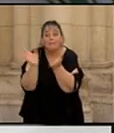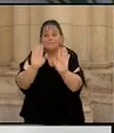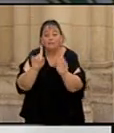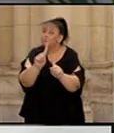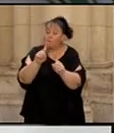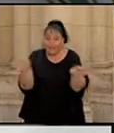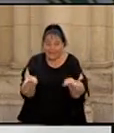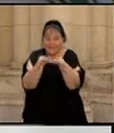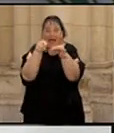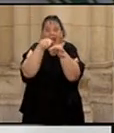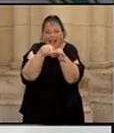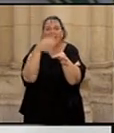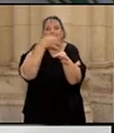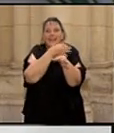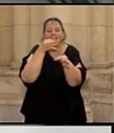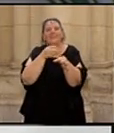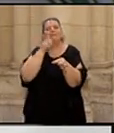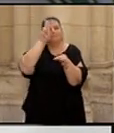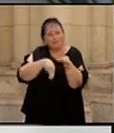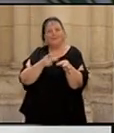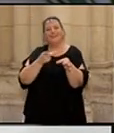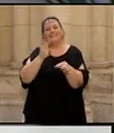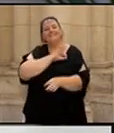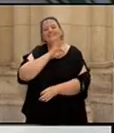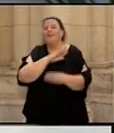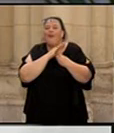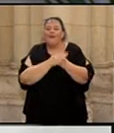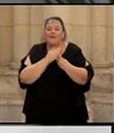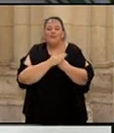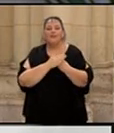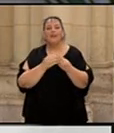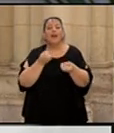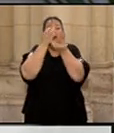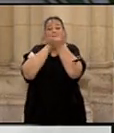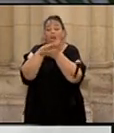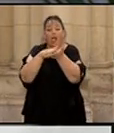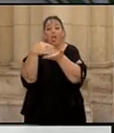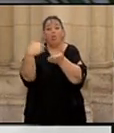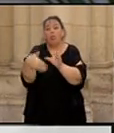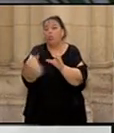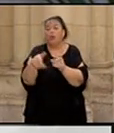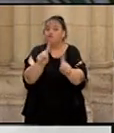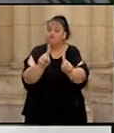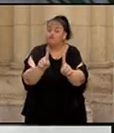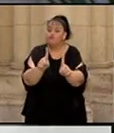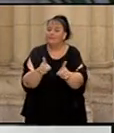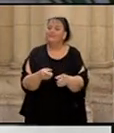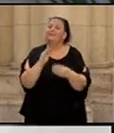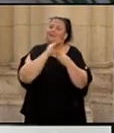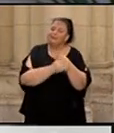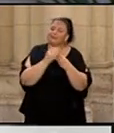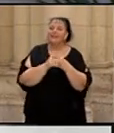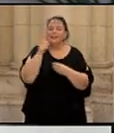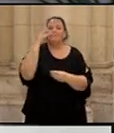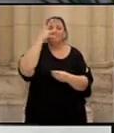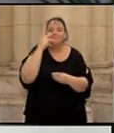de la Eucaristía. El Señor consuela, no usa palabras vacías. Es más,